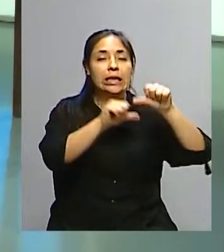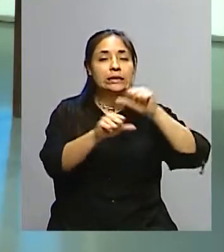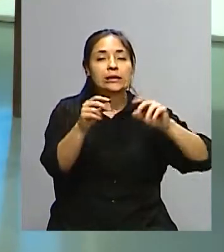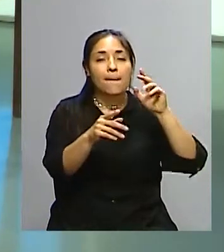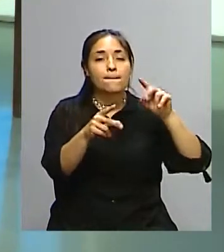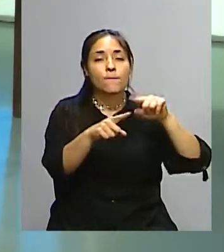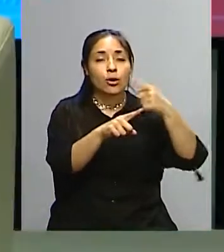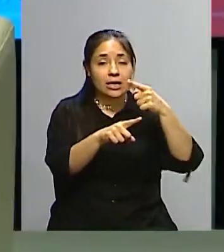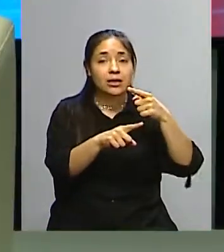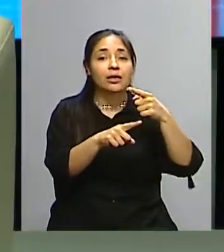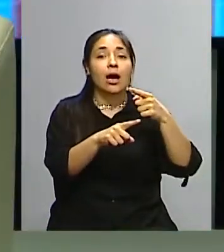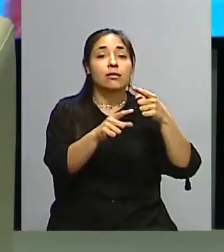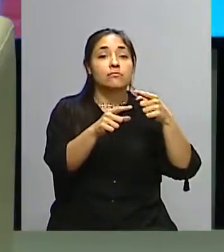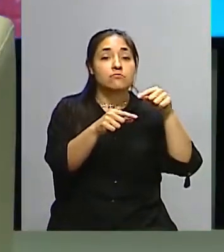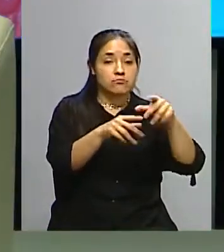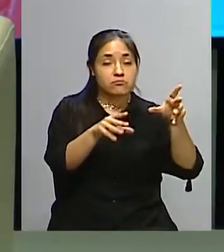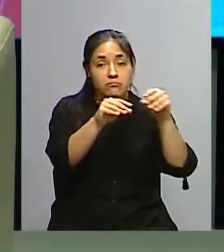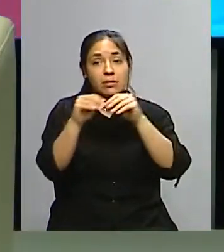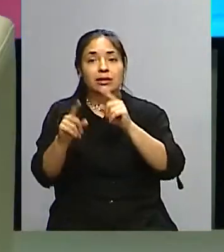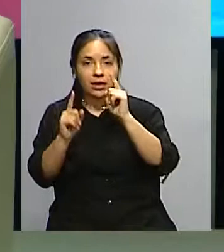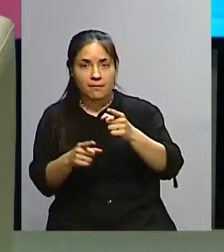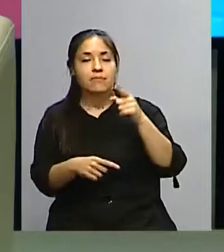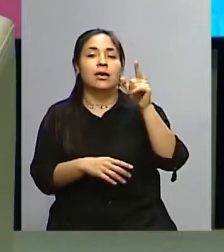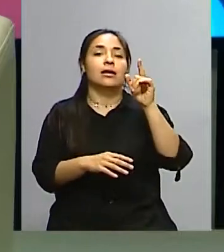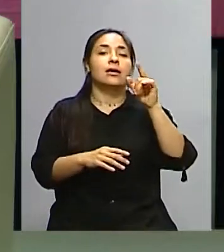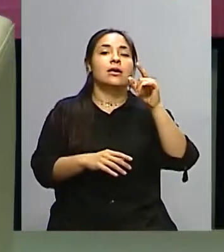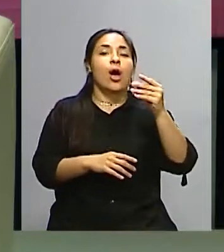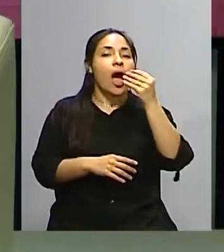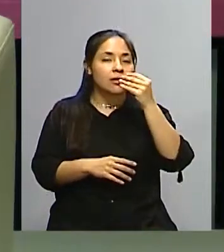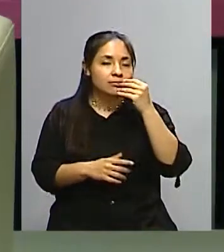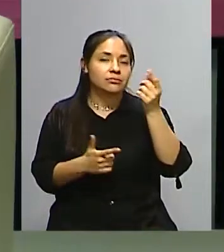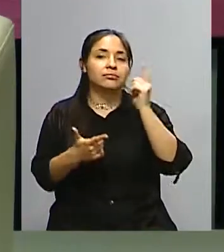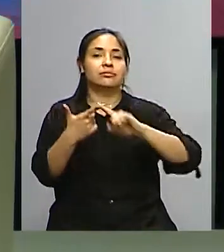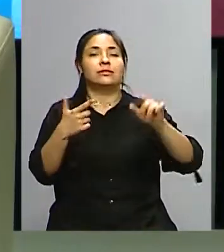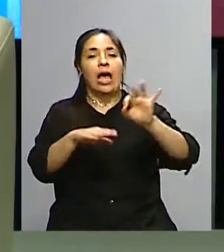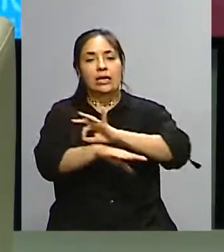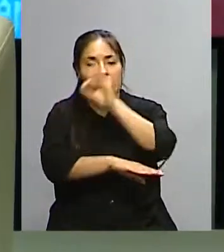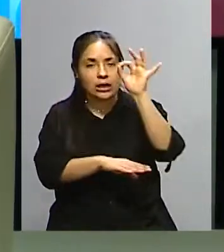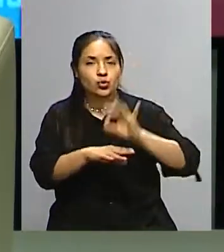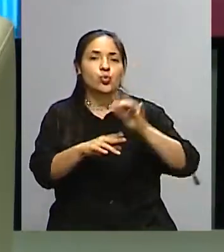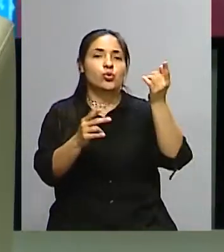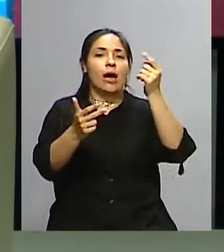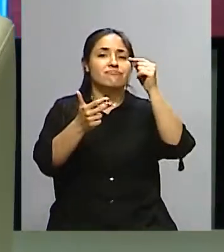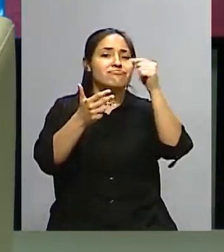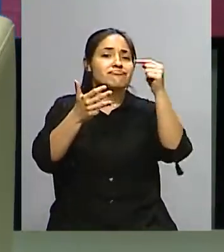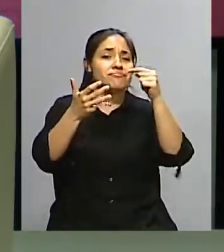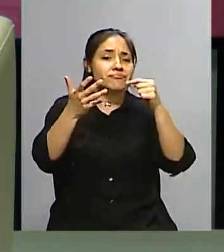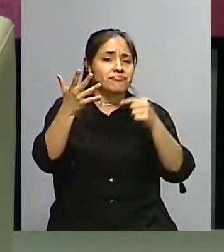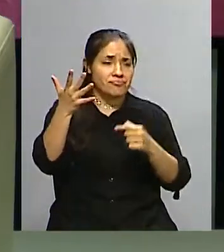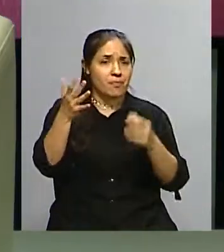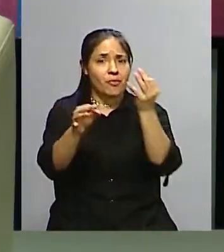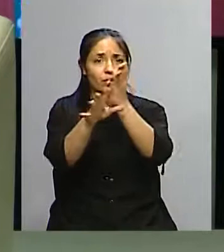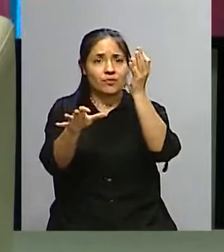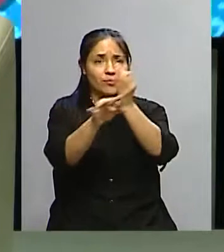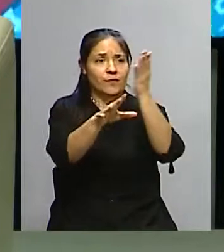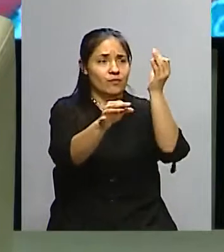de kinesiología, nutrición, arquitectura, etcétera. Todos estos aspectos que hacen a la vida y que pueden